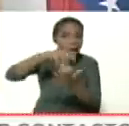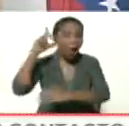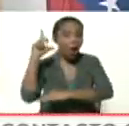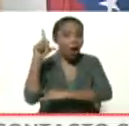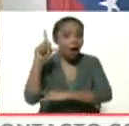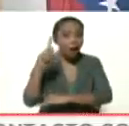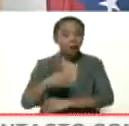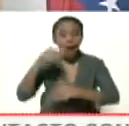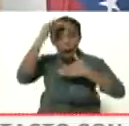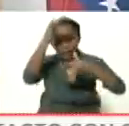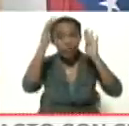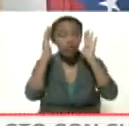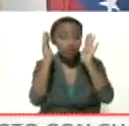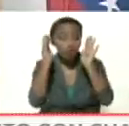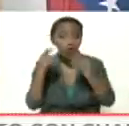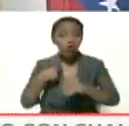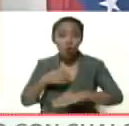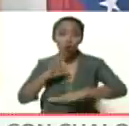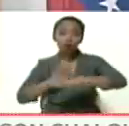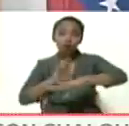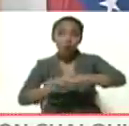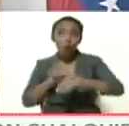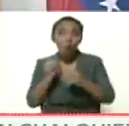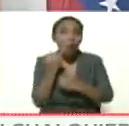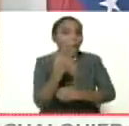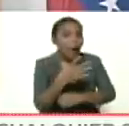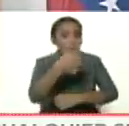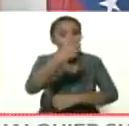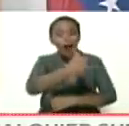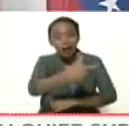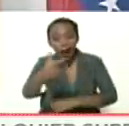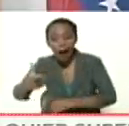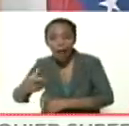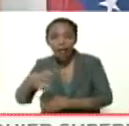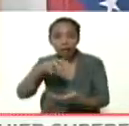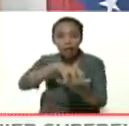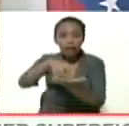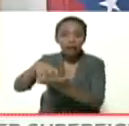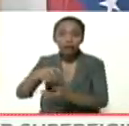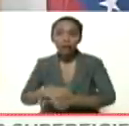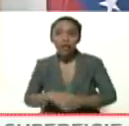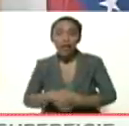atención, ya voy a decir cuántos casos hay en cada estado. 3 de